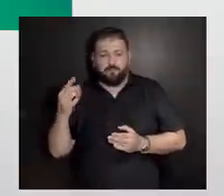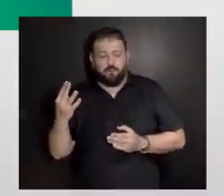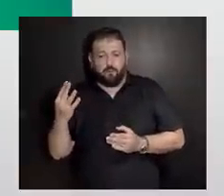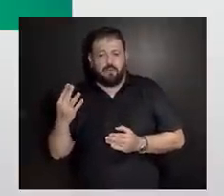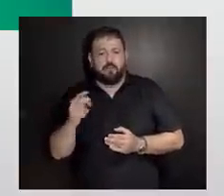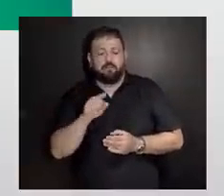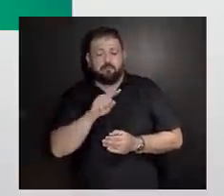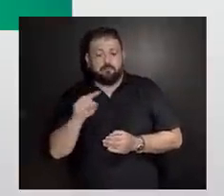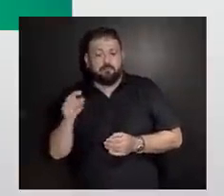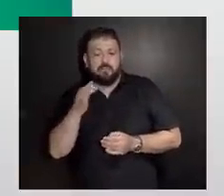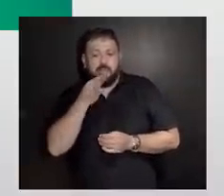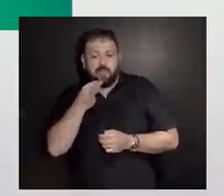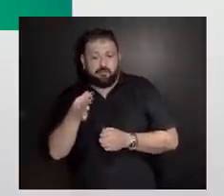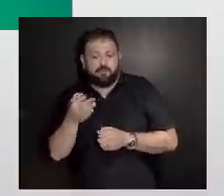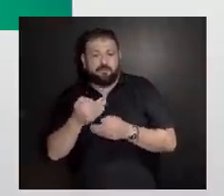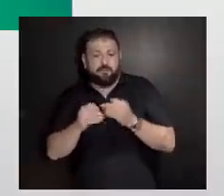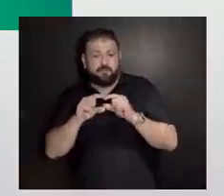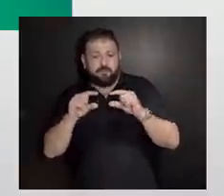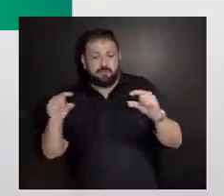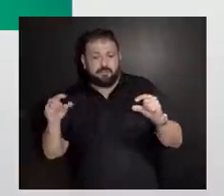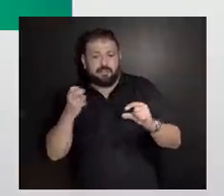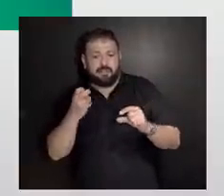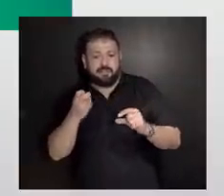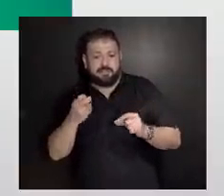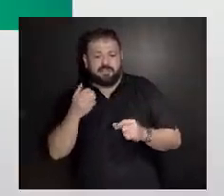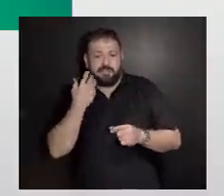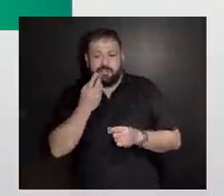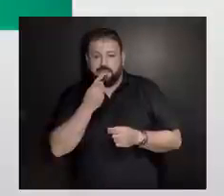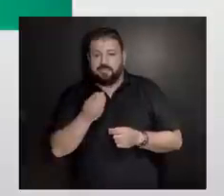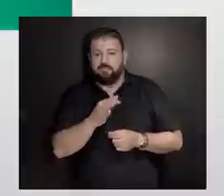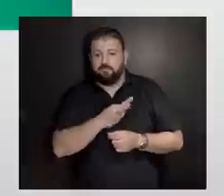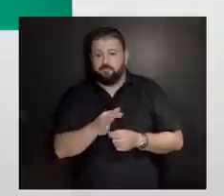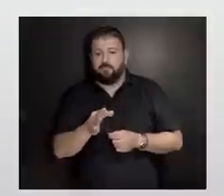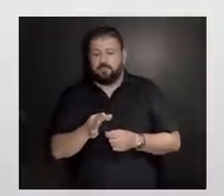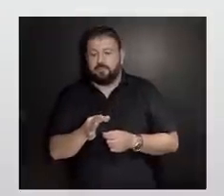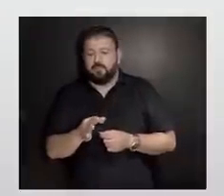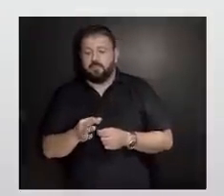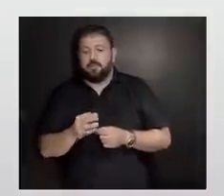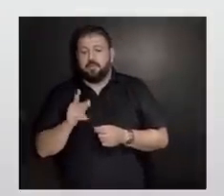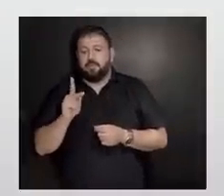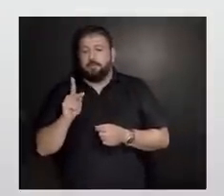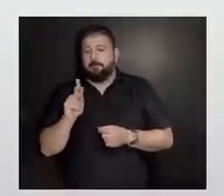6.4. No sé si podamos pasar a la siguiente imagen.